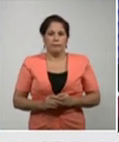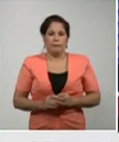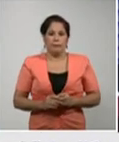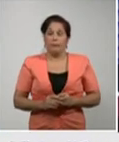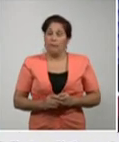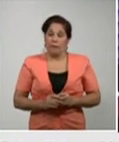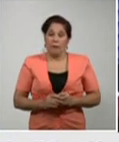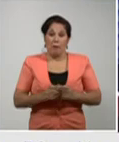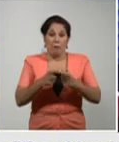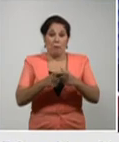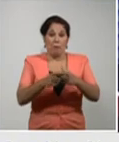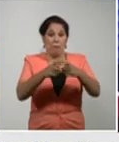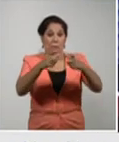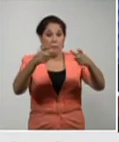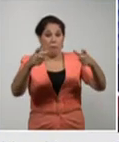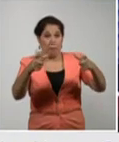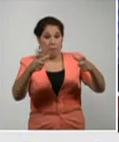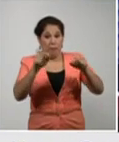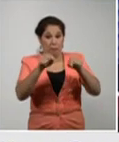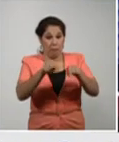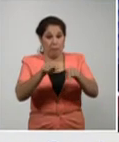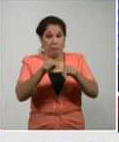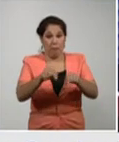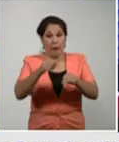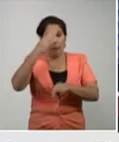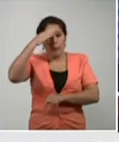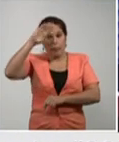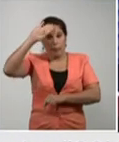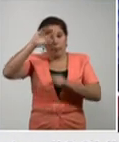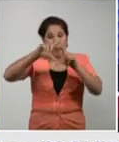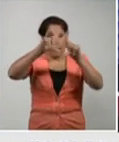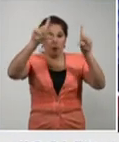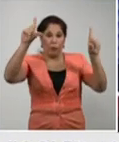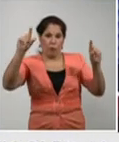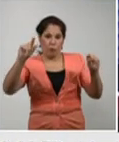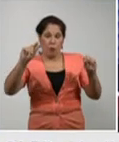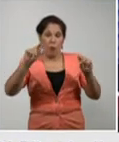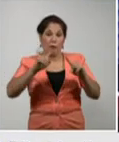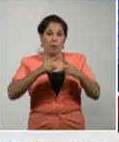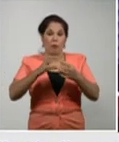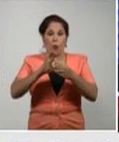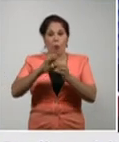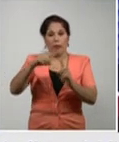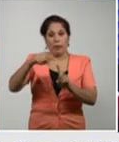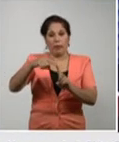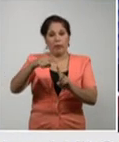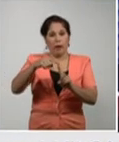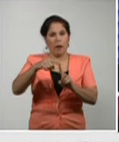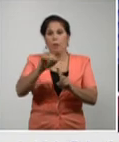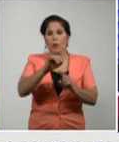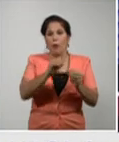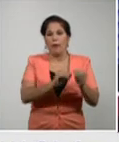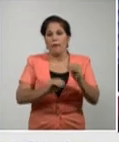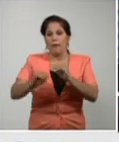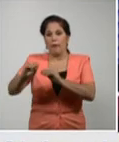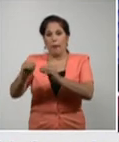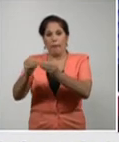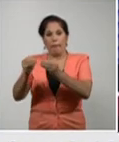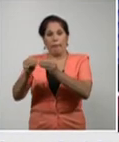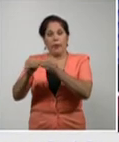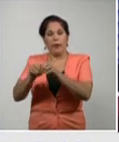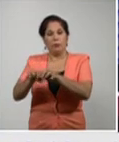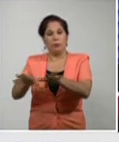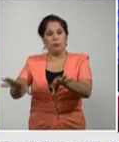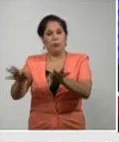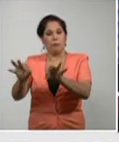de mayor tasa de incidencia de la nación hasta este momento, incluso el que ha pasado también a fase de transmisión autóctona limitada,